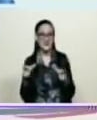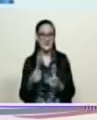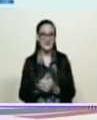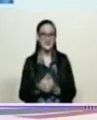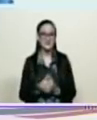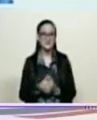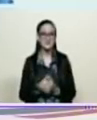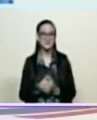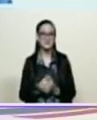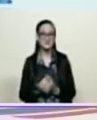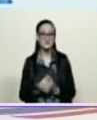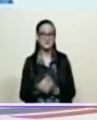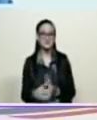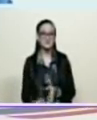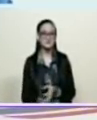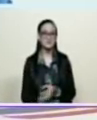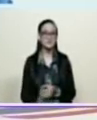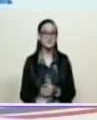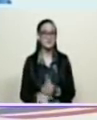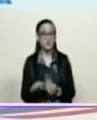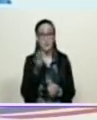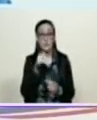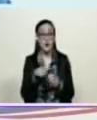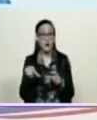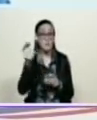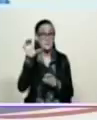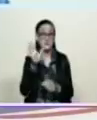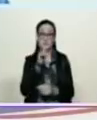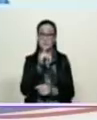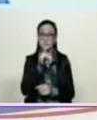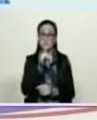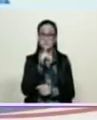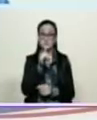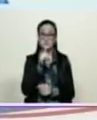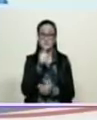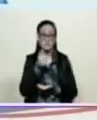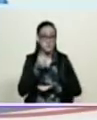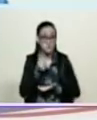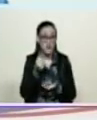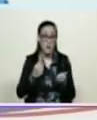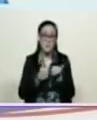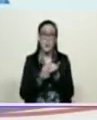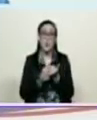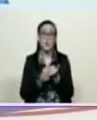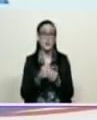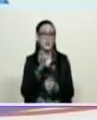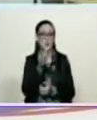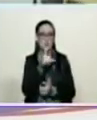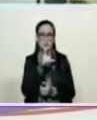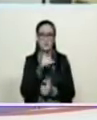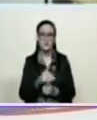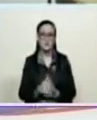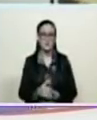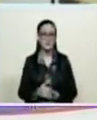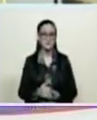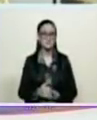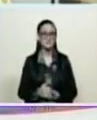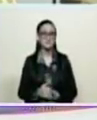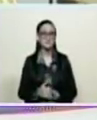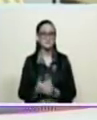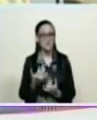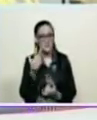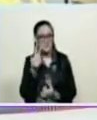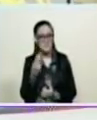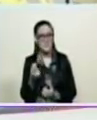Bueno, porque era parte complementario. En esa época no había carnet de la patria, no había los bonos de apoyo, no había los contratos colectivos que hay ahora. Entonces uno